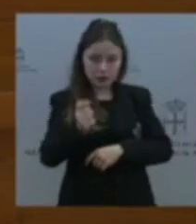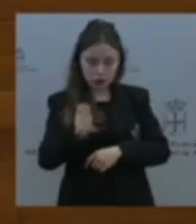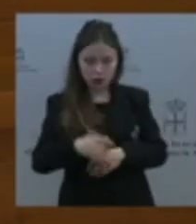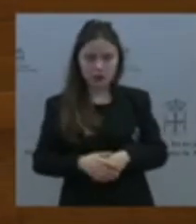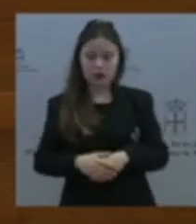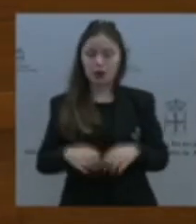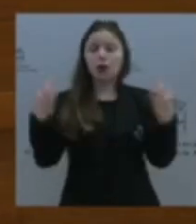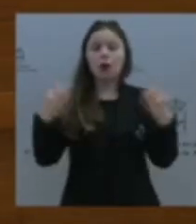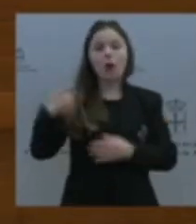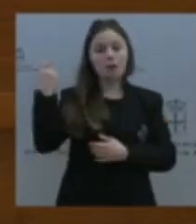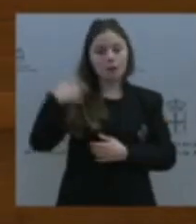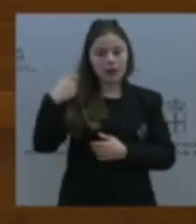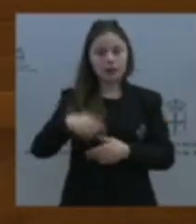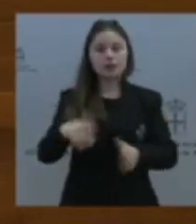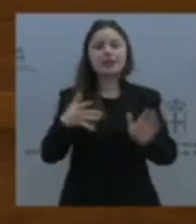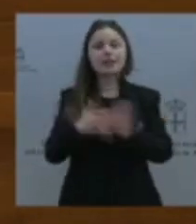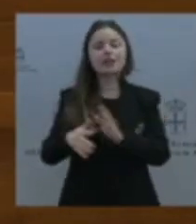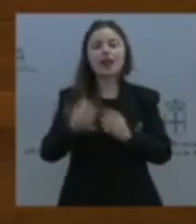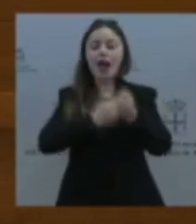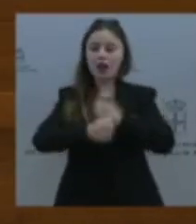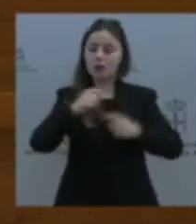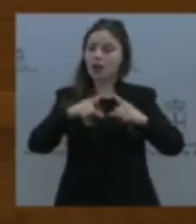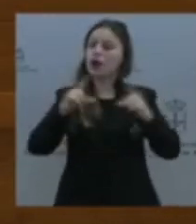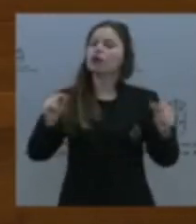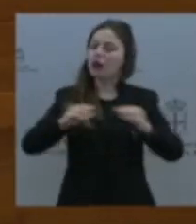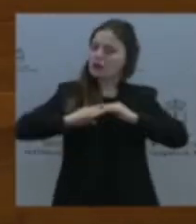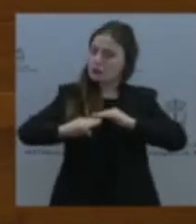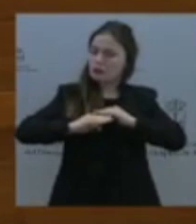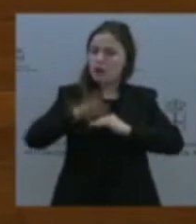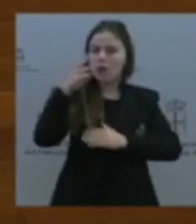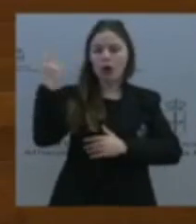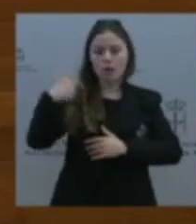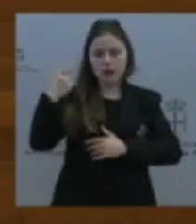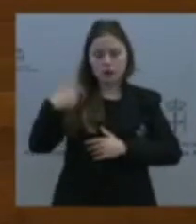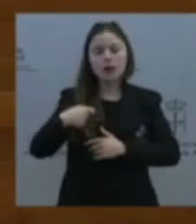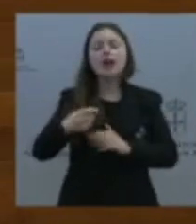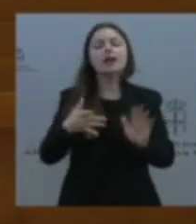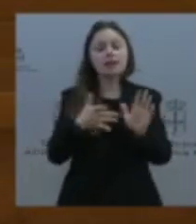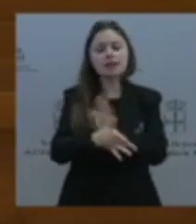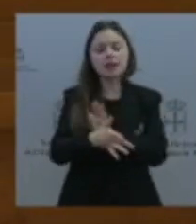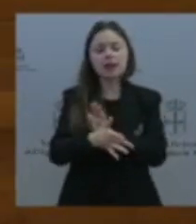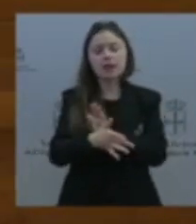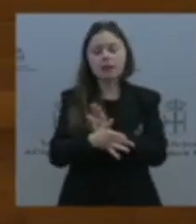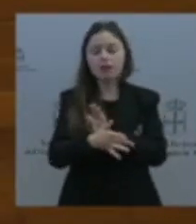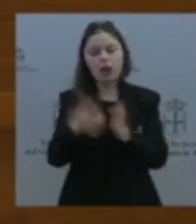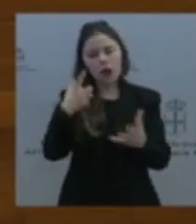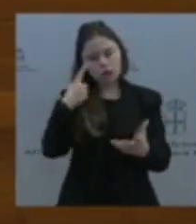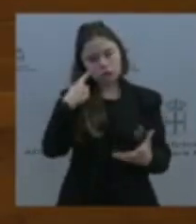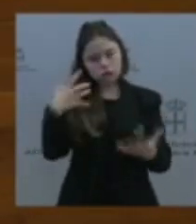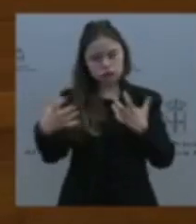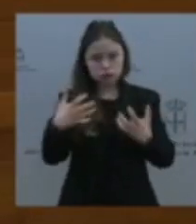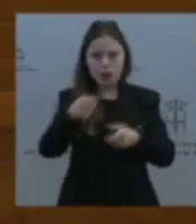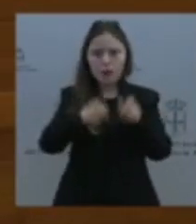sostiene en buena medida por las pensiones como que una parte significativa de las personas pensionistas bordea